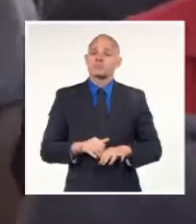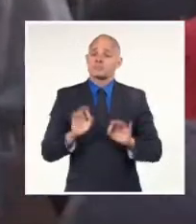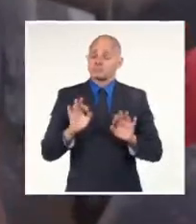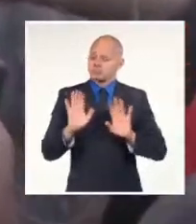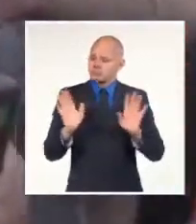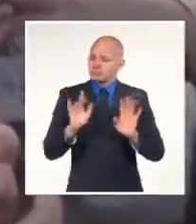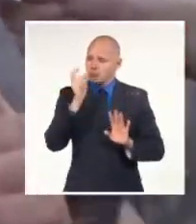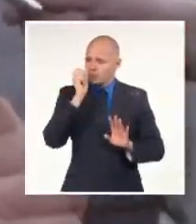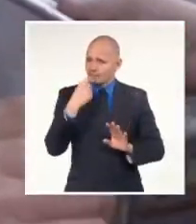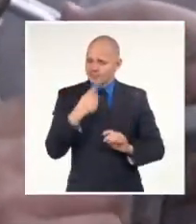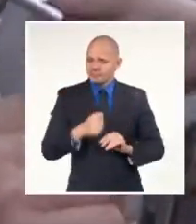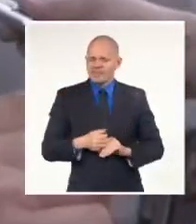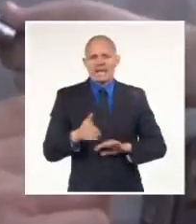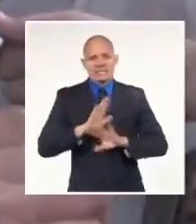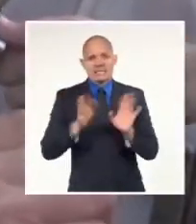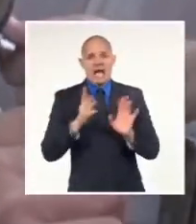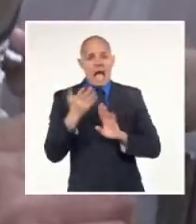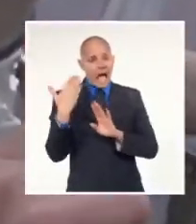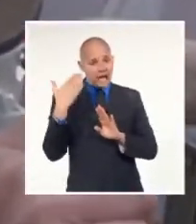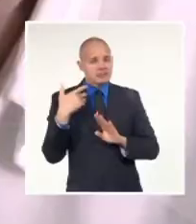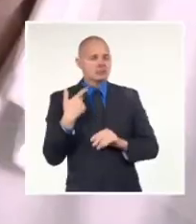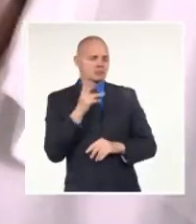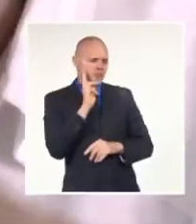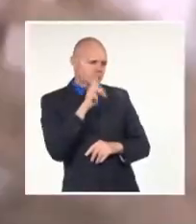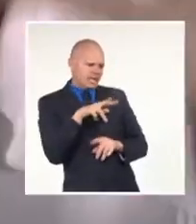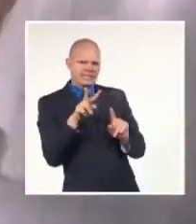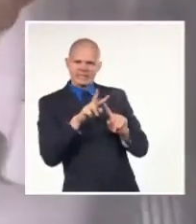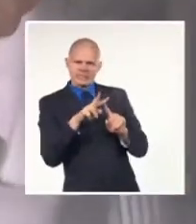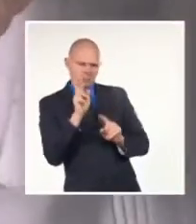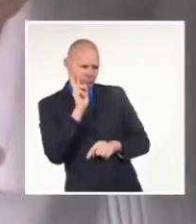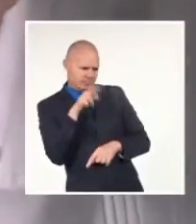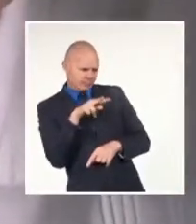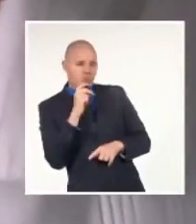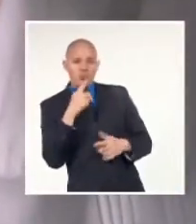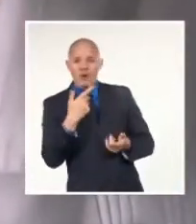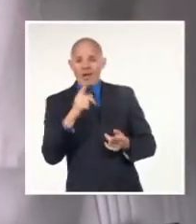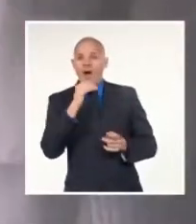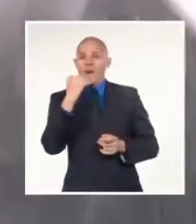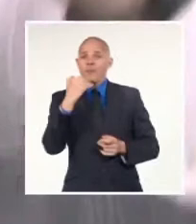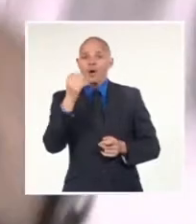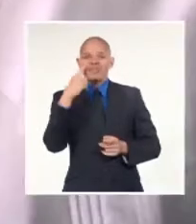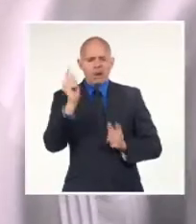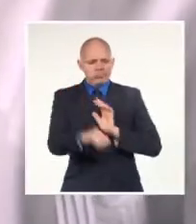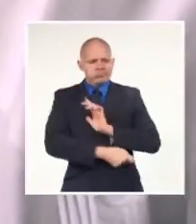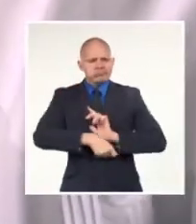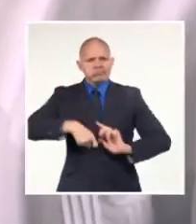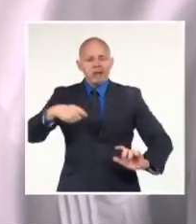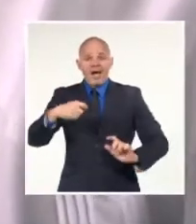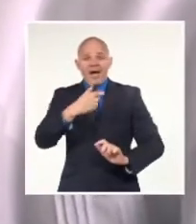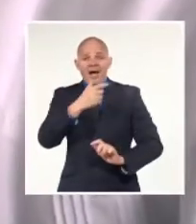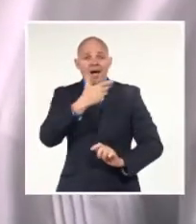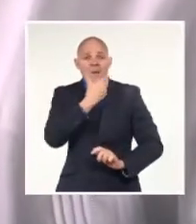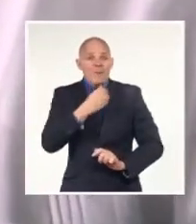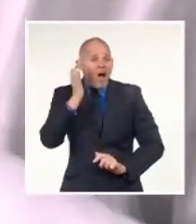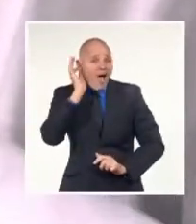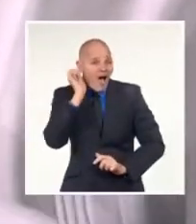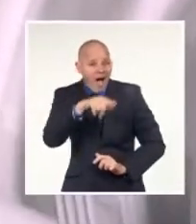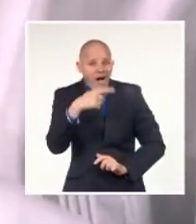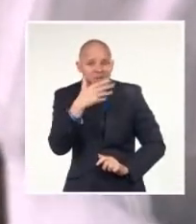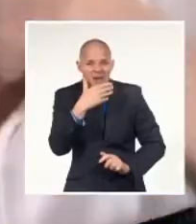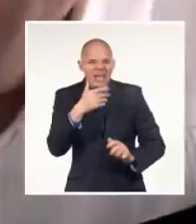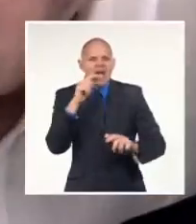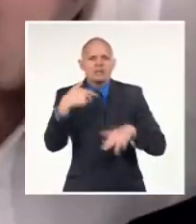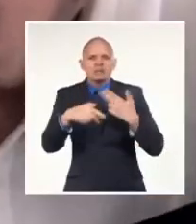televisión cómo un desgraciado policía le metió un macanazo a una muchachita estudiante en Canóvana, en la escuela